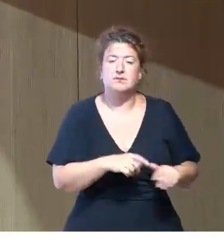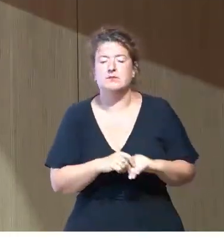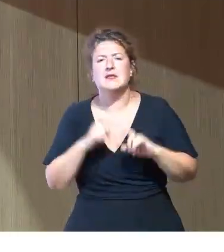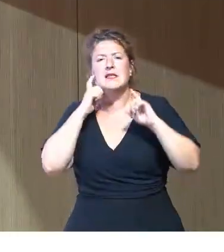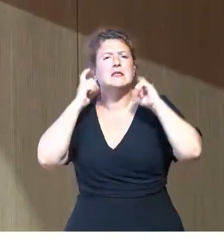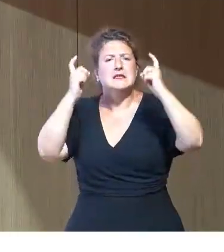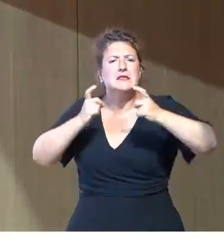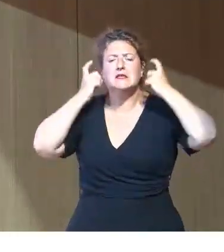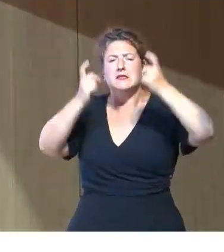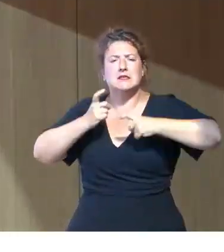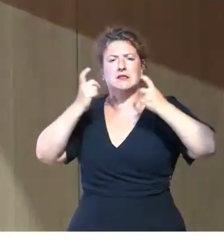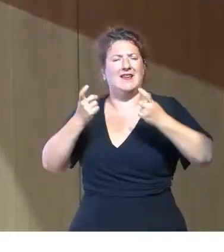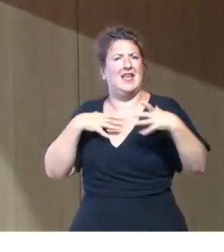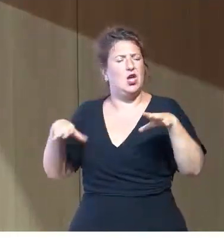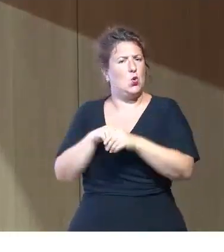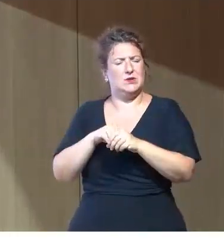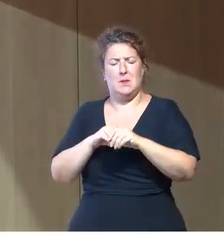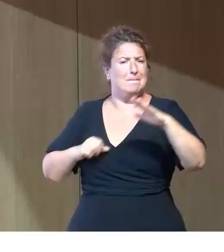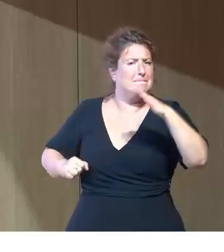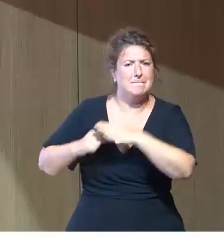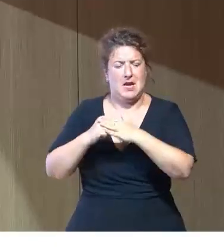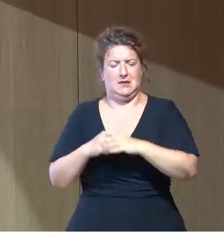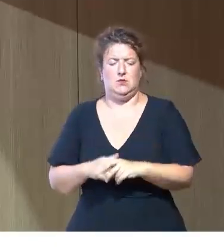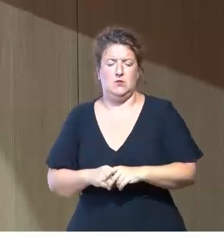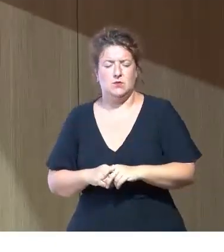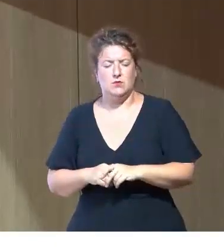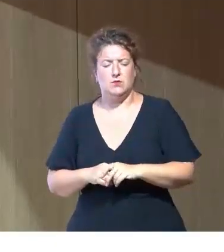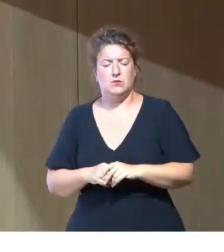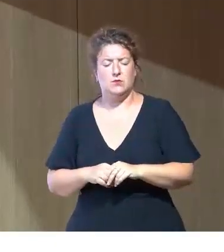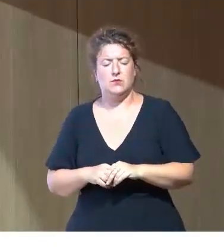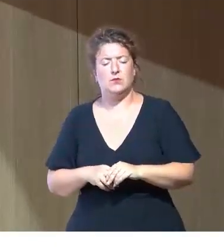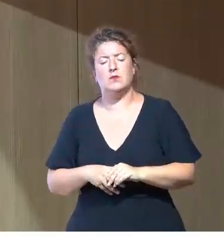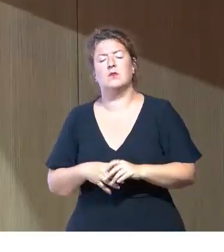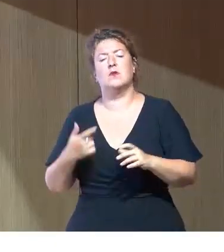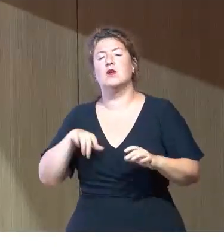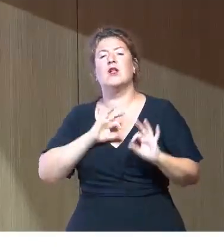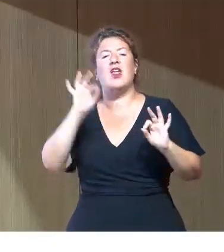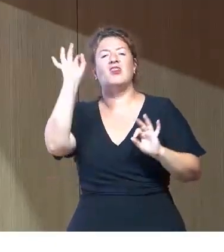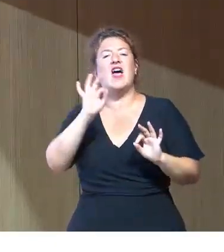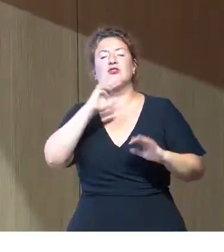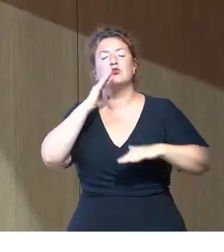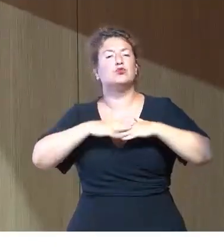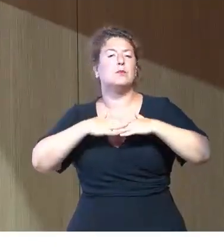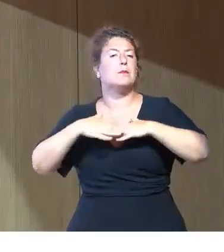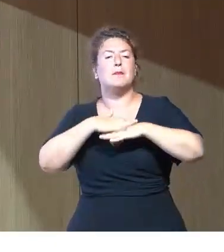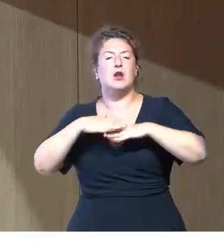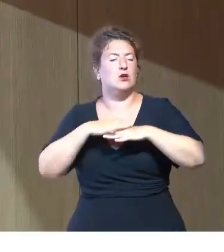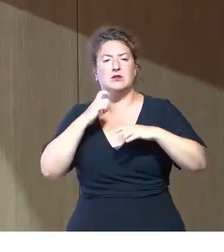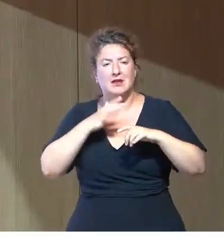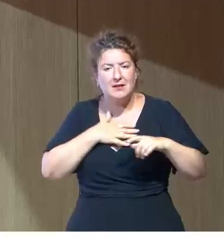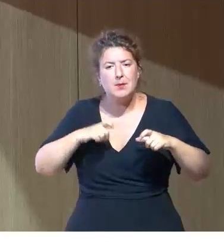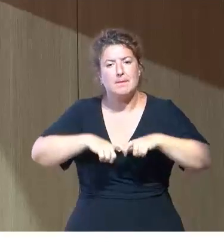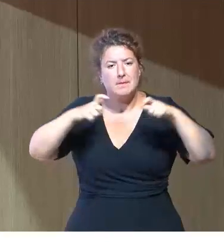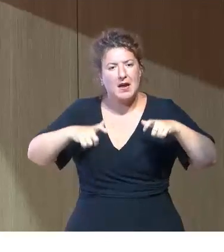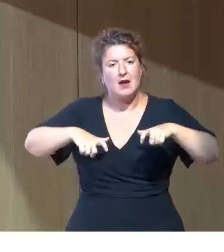intentar ser y seguir siendo más inclusivos y no solo quedarnos en los hechos sino quedarnos en o sea quedarnos en la teoría